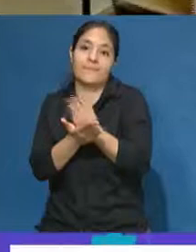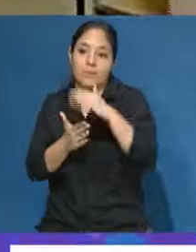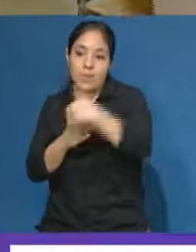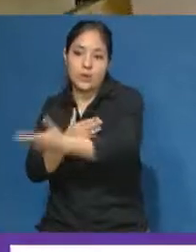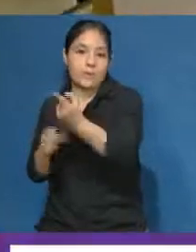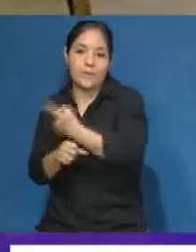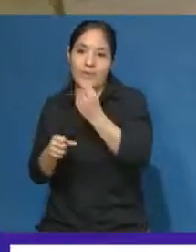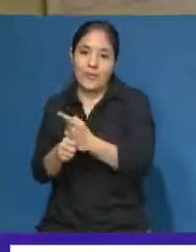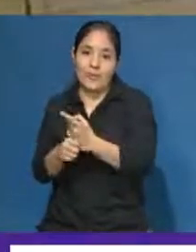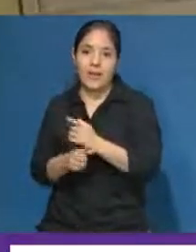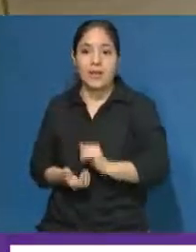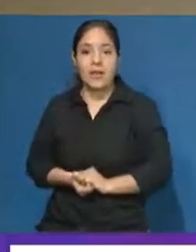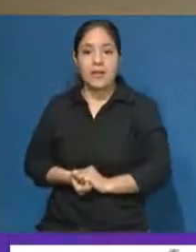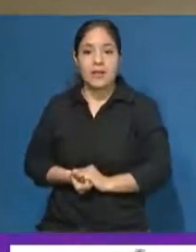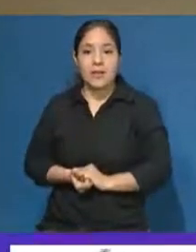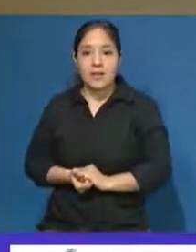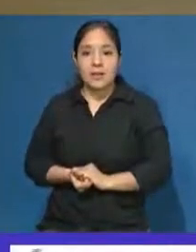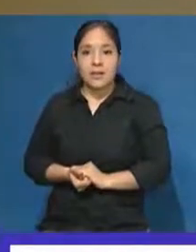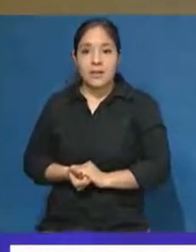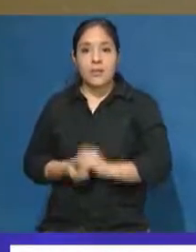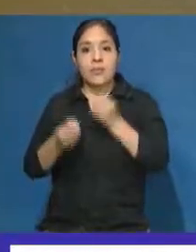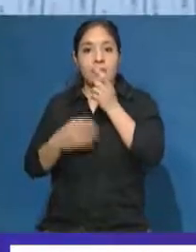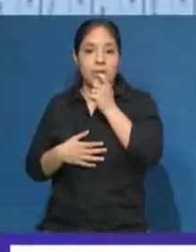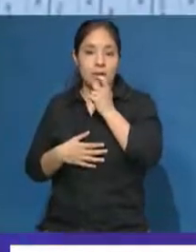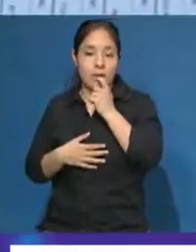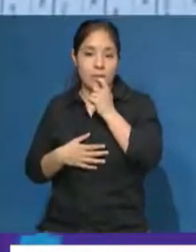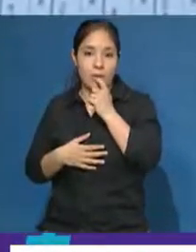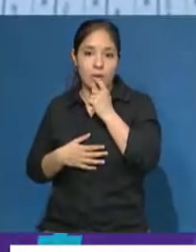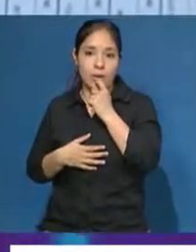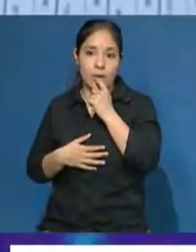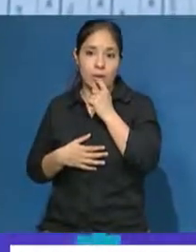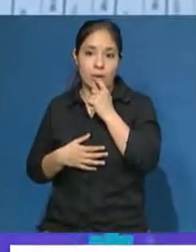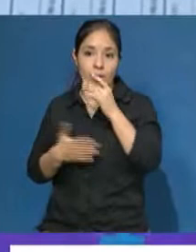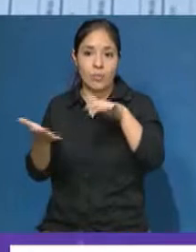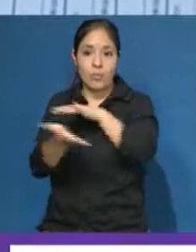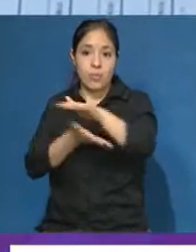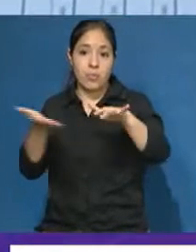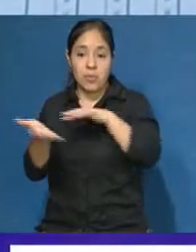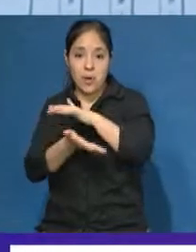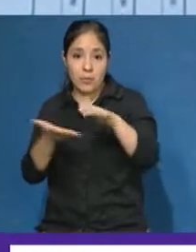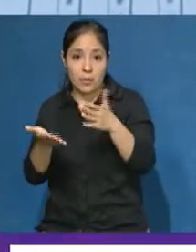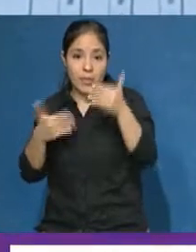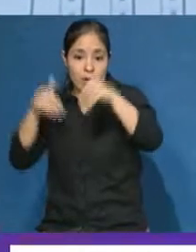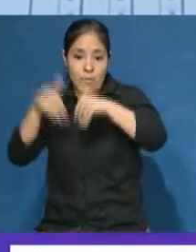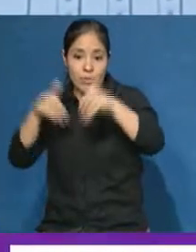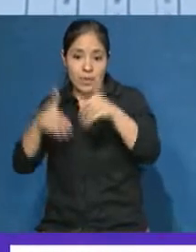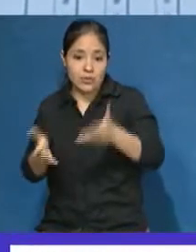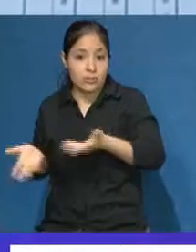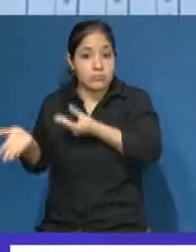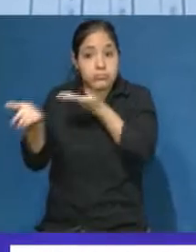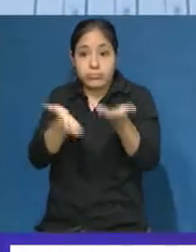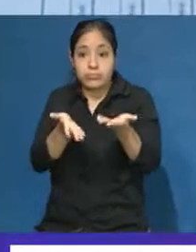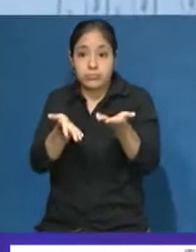qué limitarla en una sola reelección si el pueblo les da justamente el banque, digamos, con la votación varias veces.